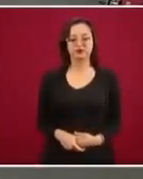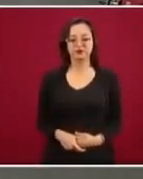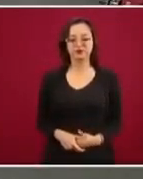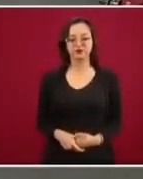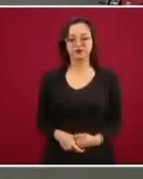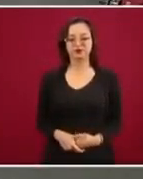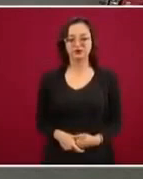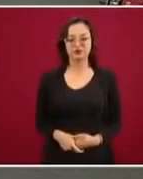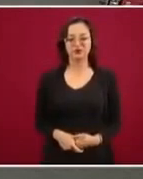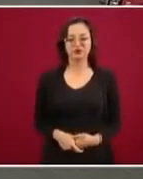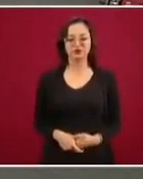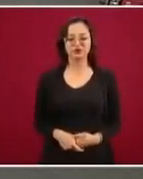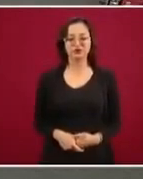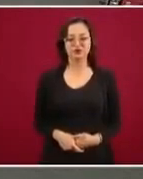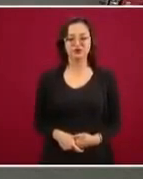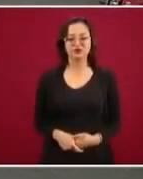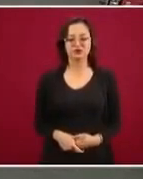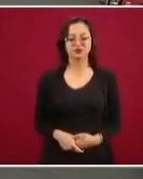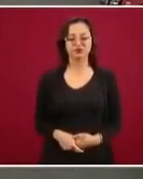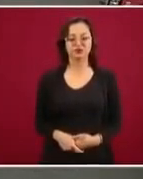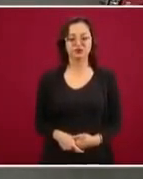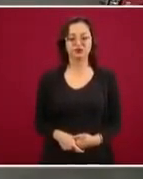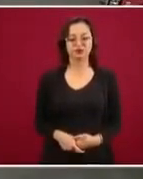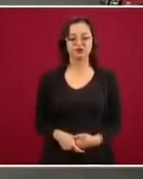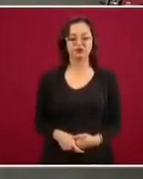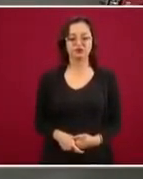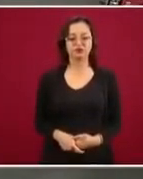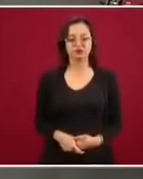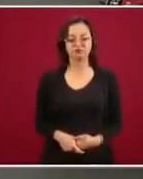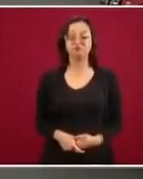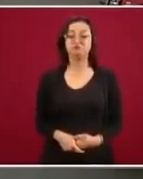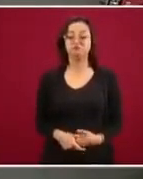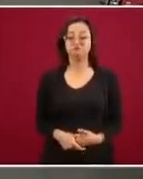bueno pues este firmamos